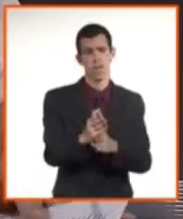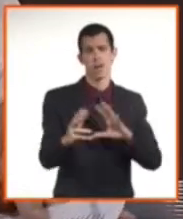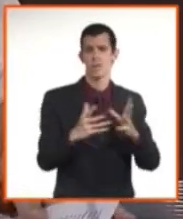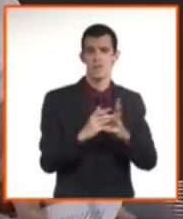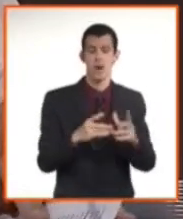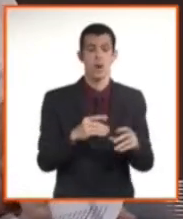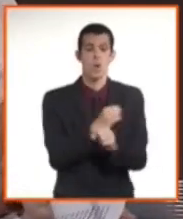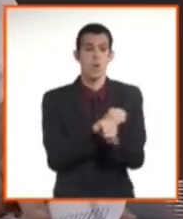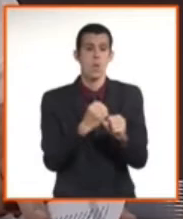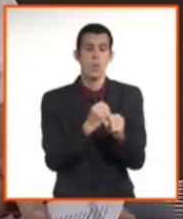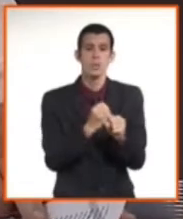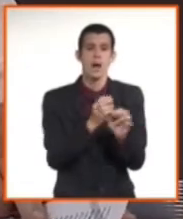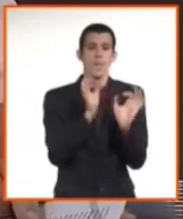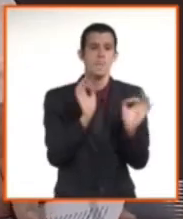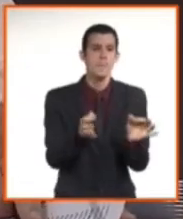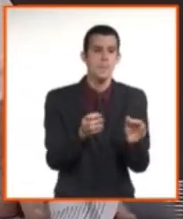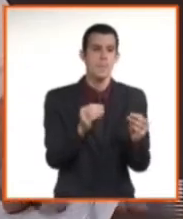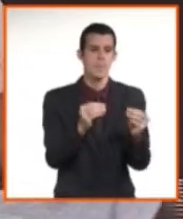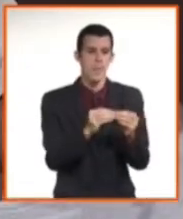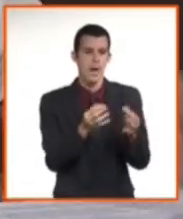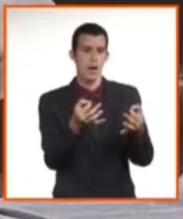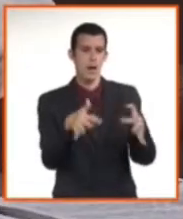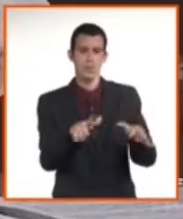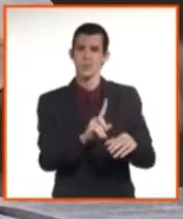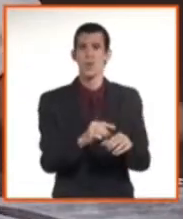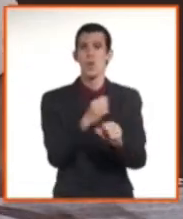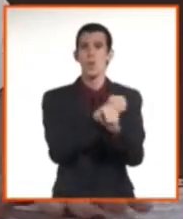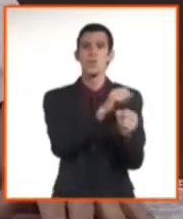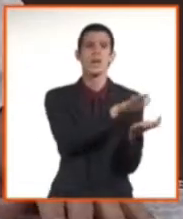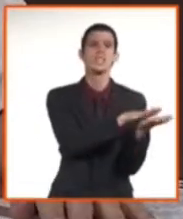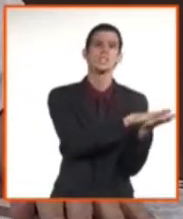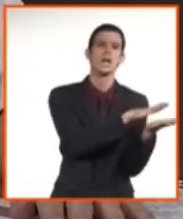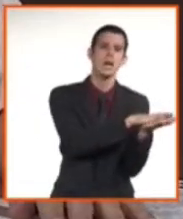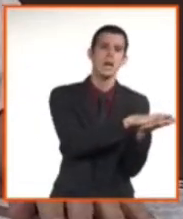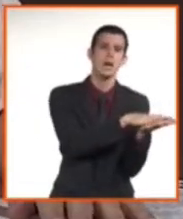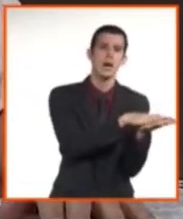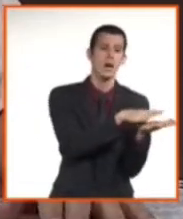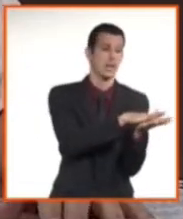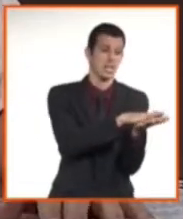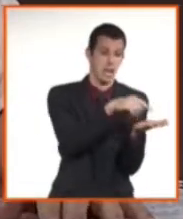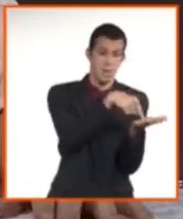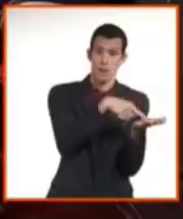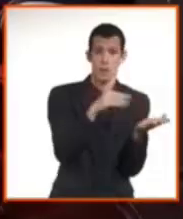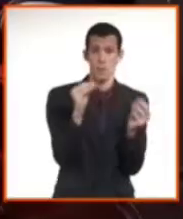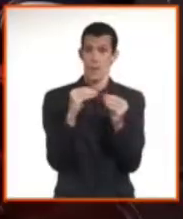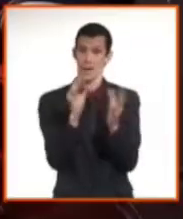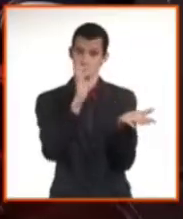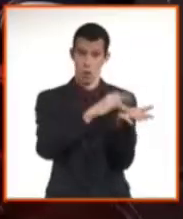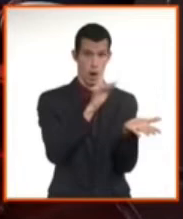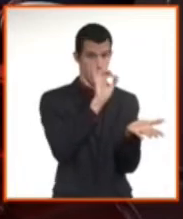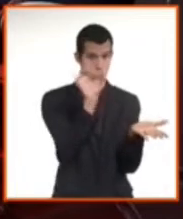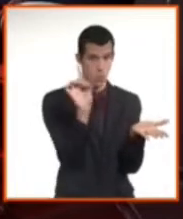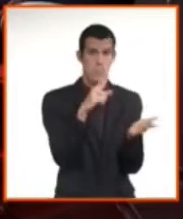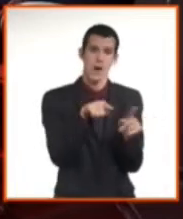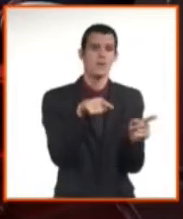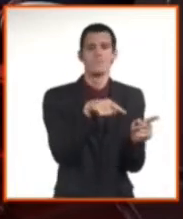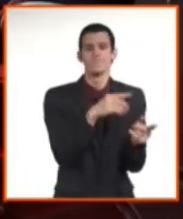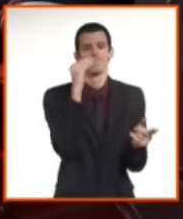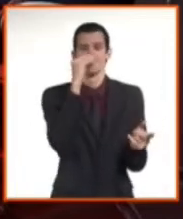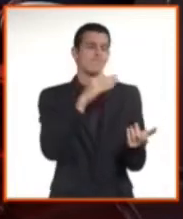estaban en la generación distribuida. En la actualidad, en la generación distribuida,